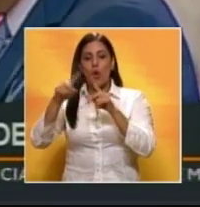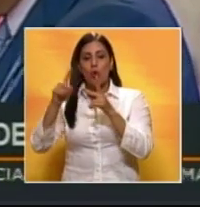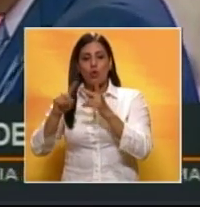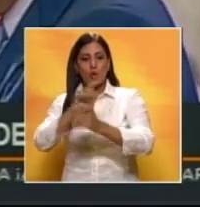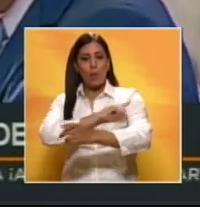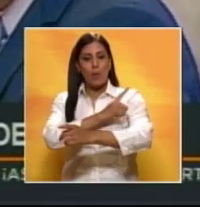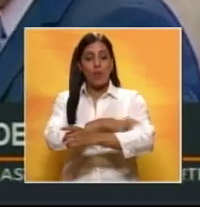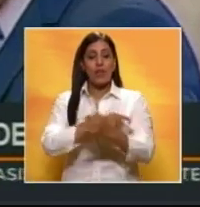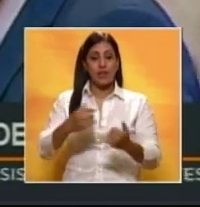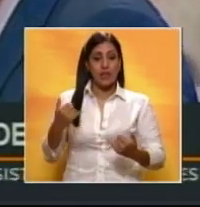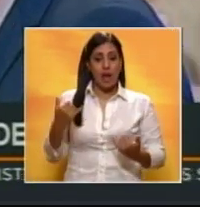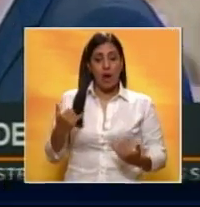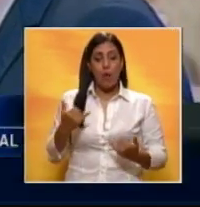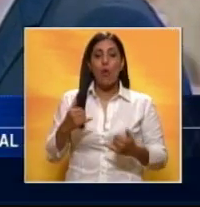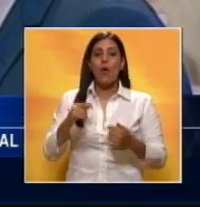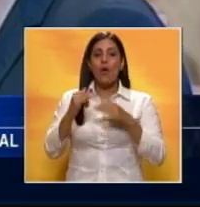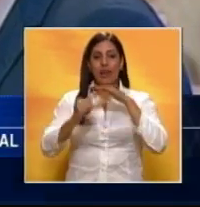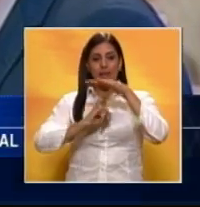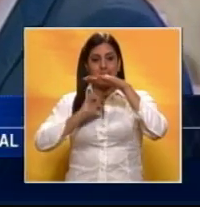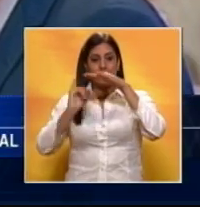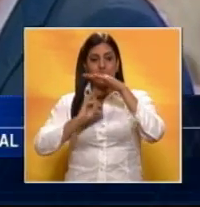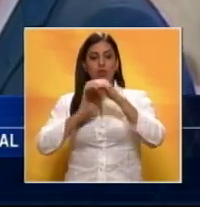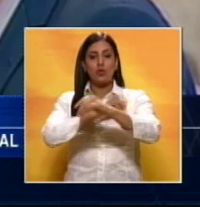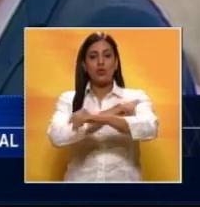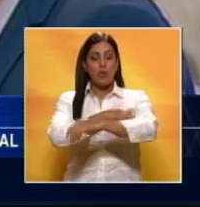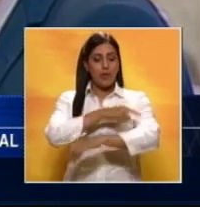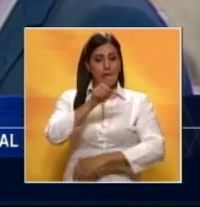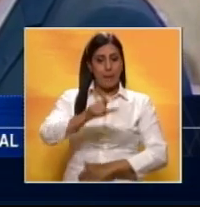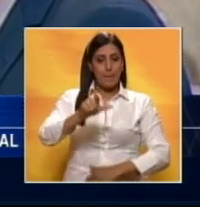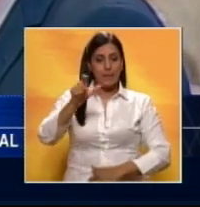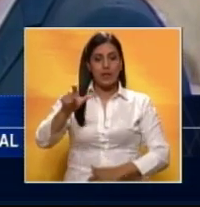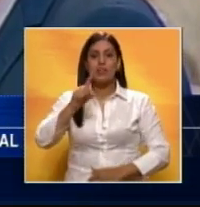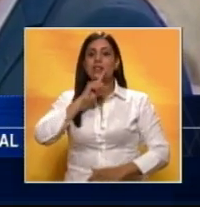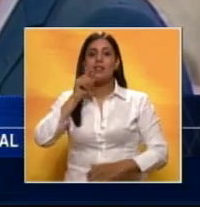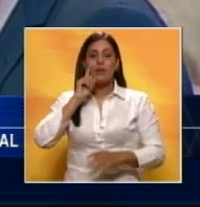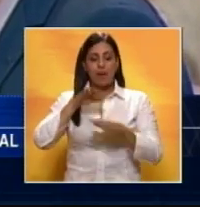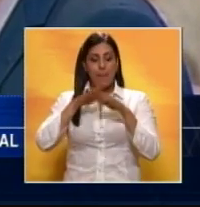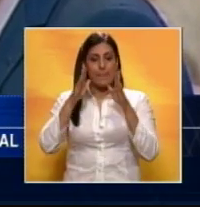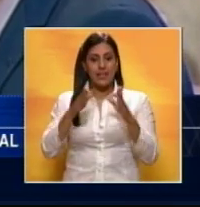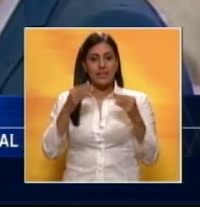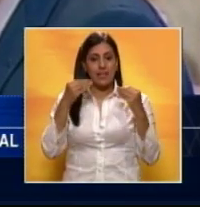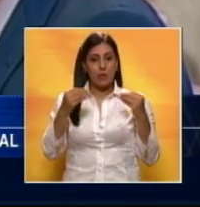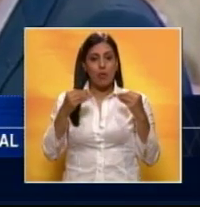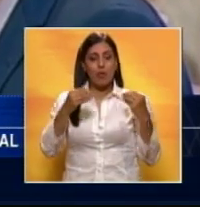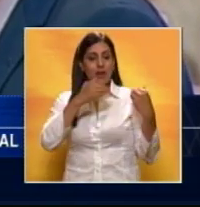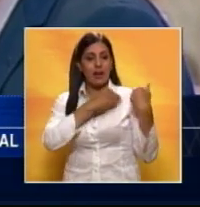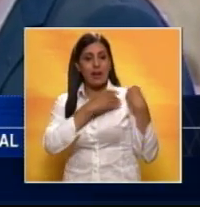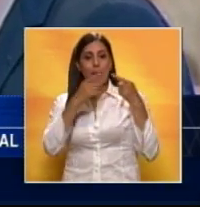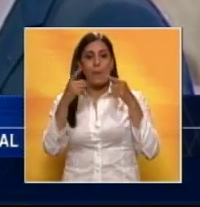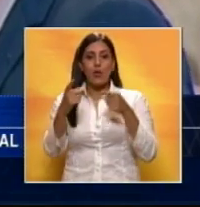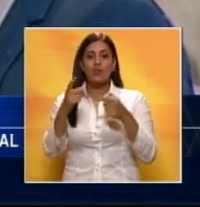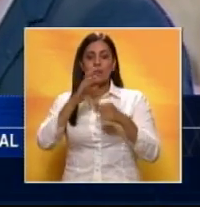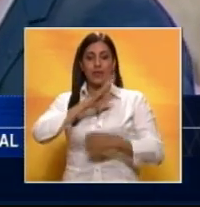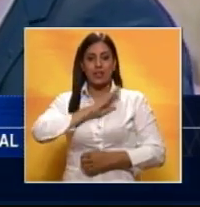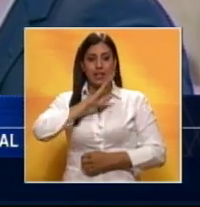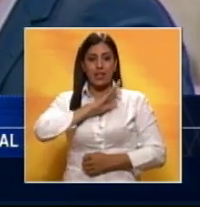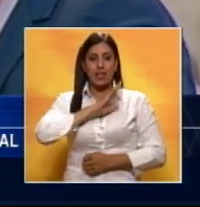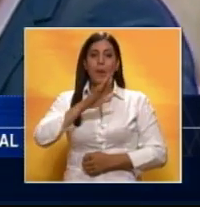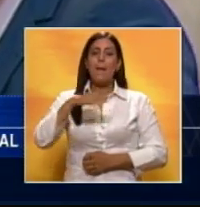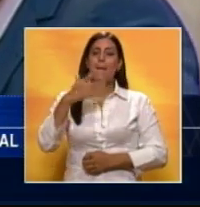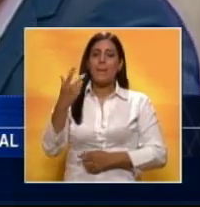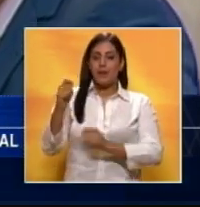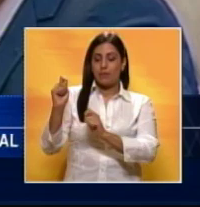poderes, y ahora una institución del poder ciudadano, como es el Ministerio Público, con las responsabilidades que tiene,